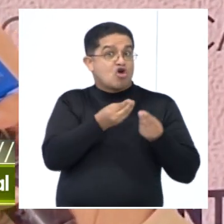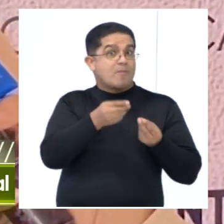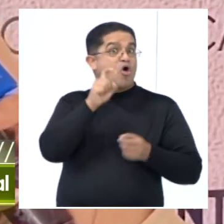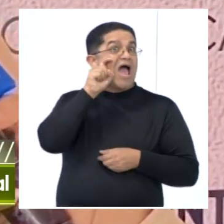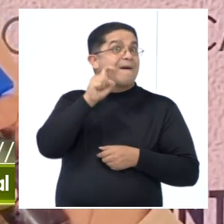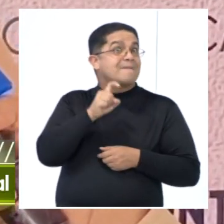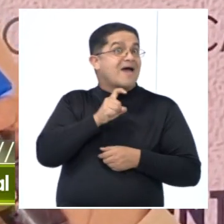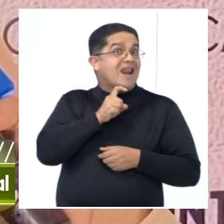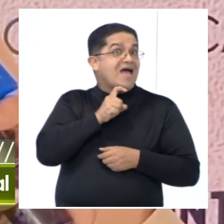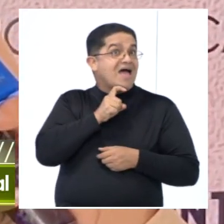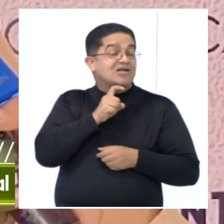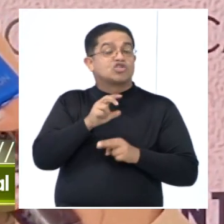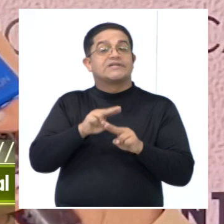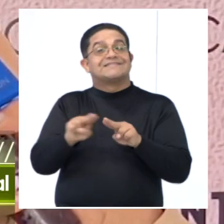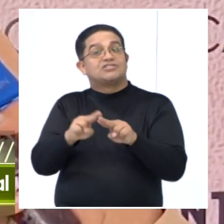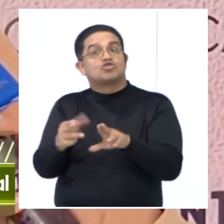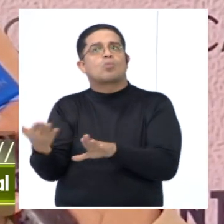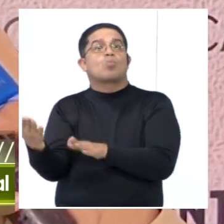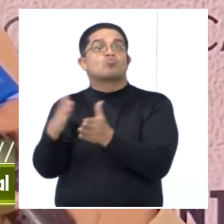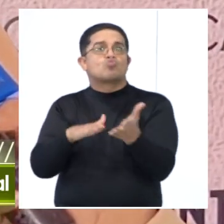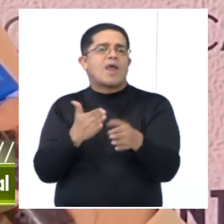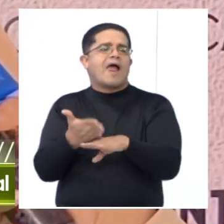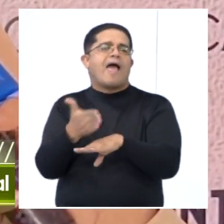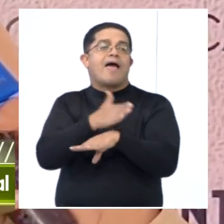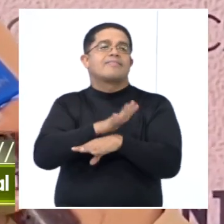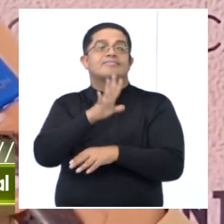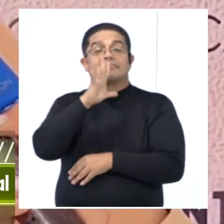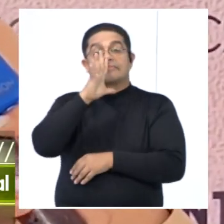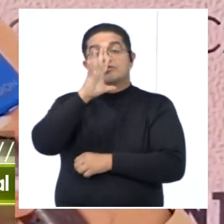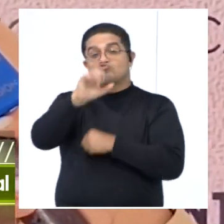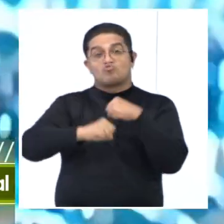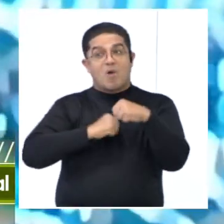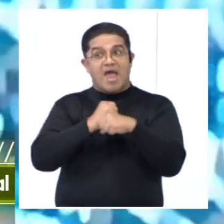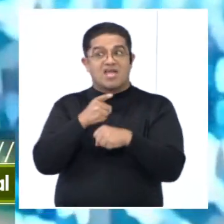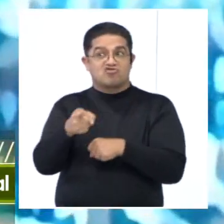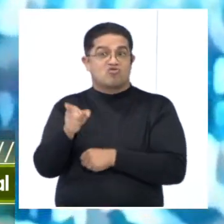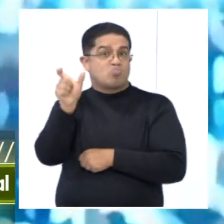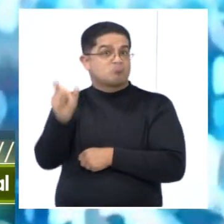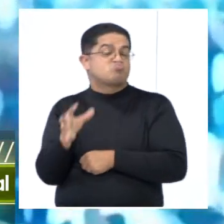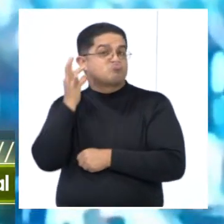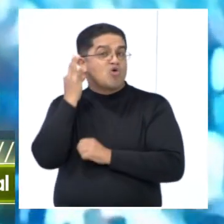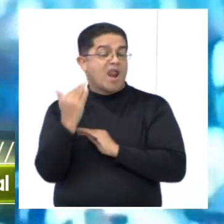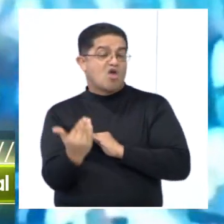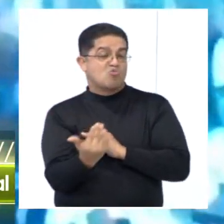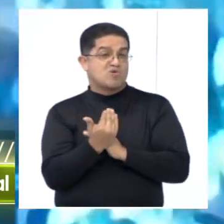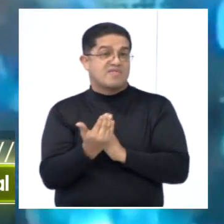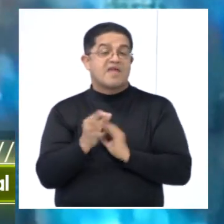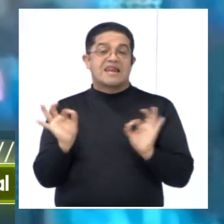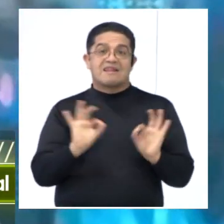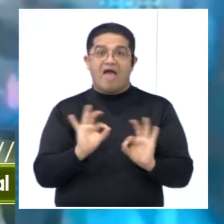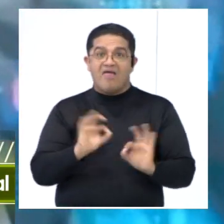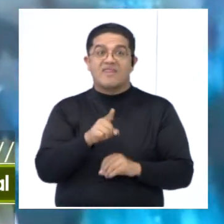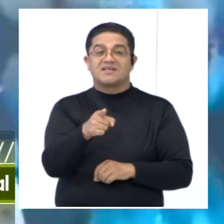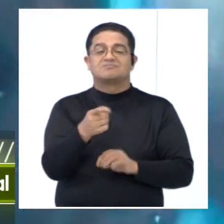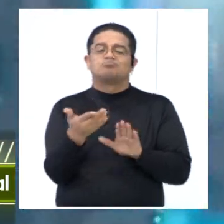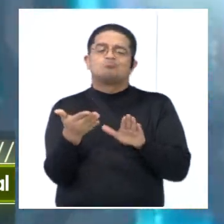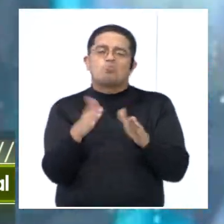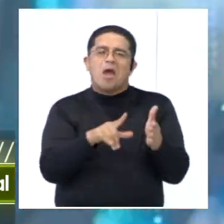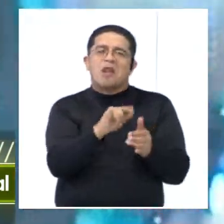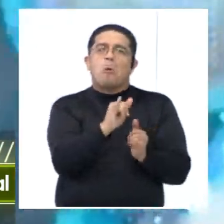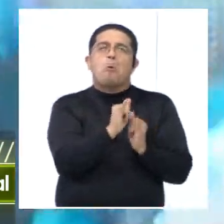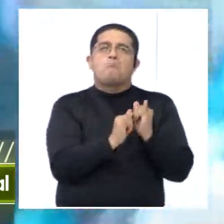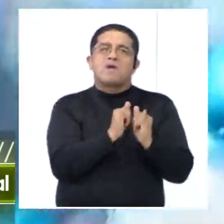los niños van a morir antes de los 5 años si no tuvimos un embarazo bien cuidado. Muere un niño cada 4 segundos en el